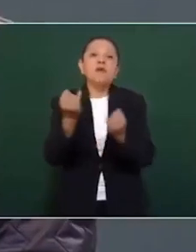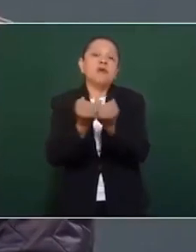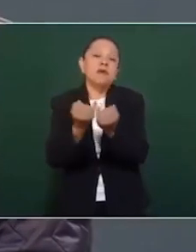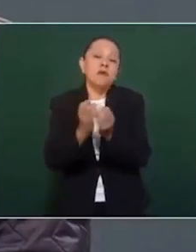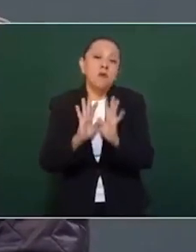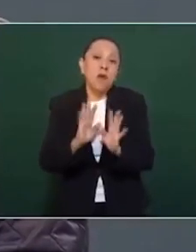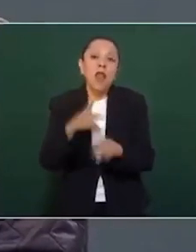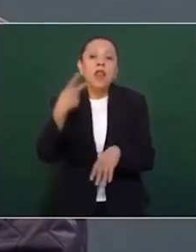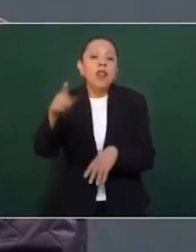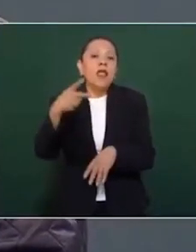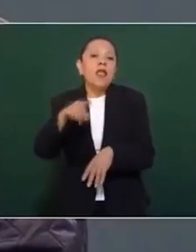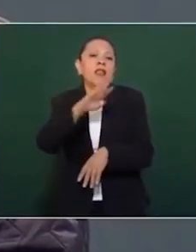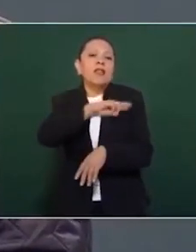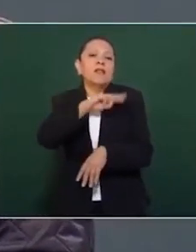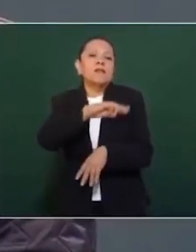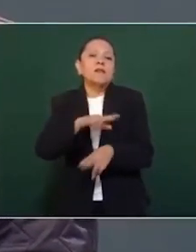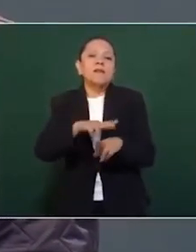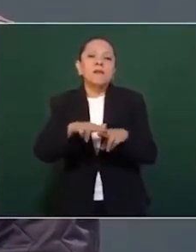Privatizó los ferrocarriles,